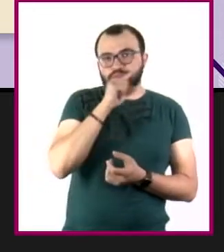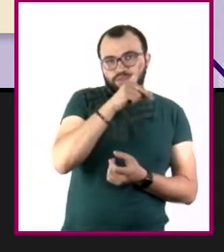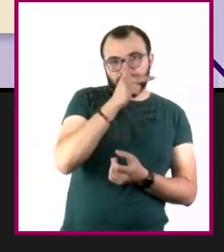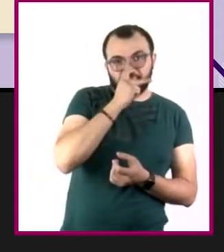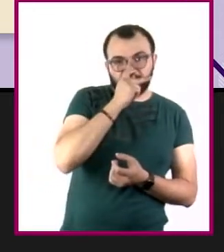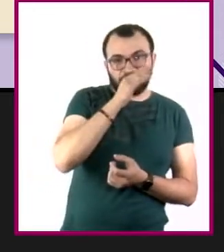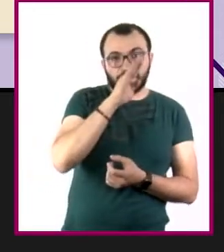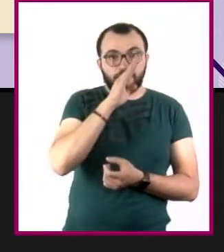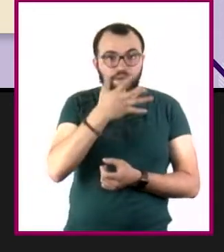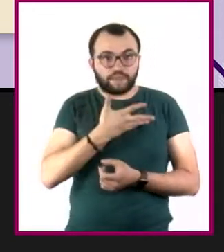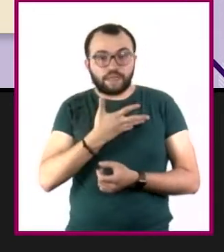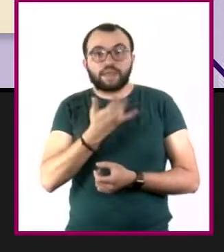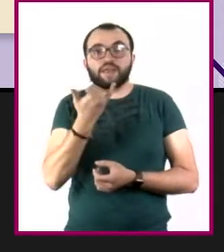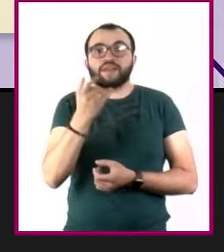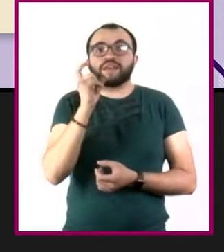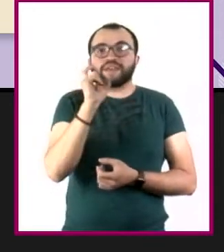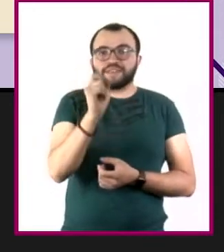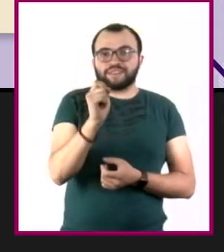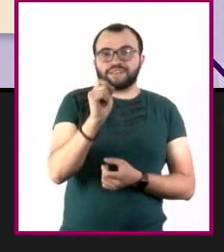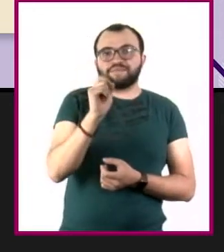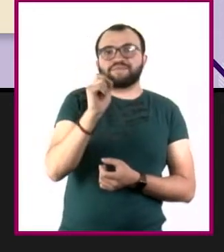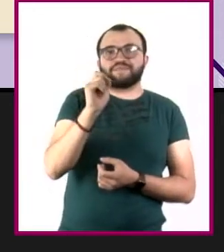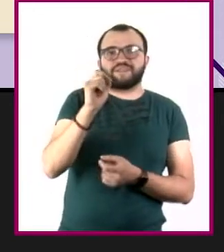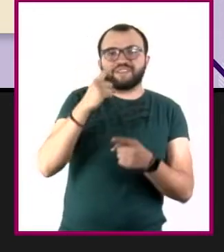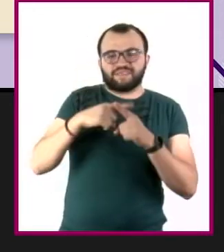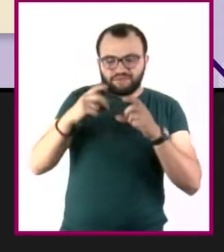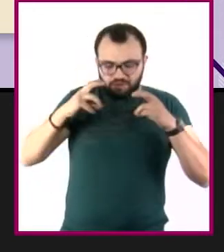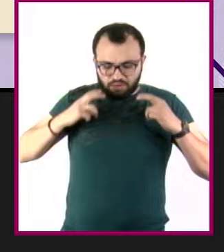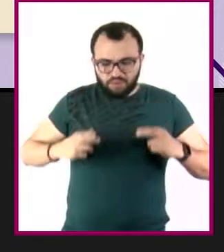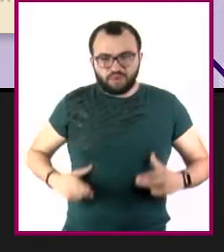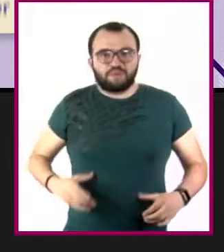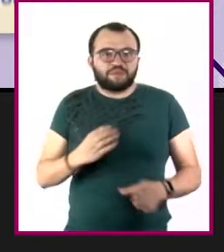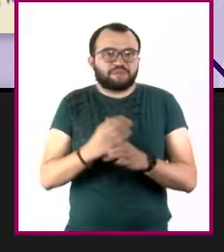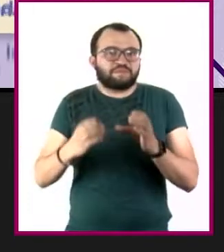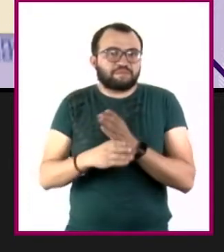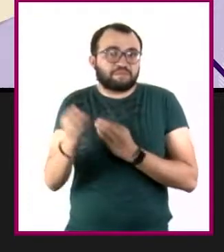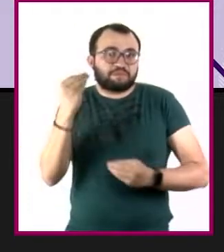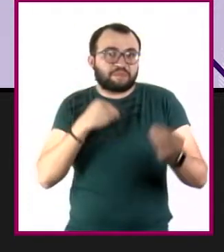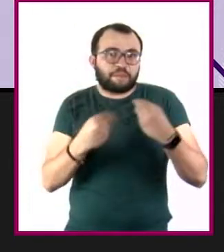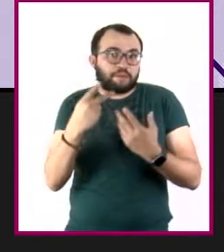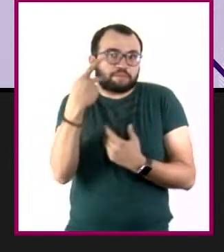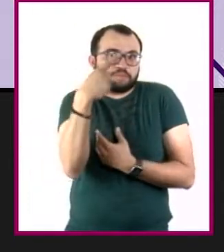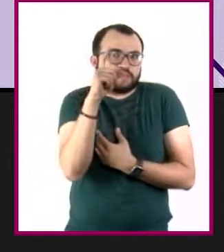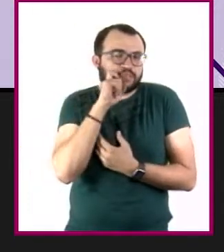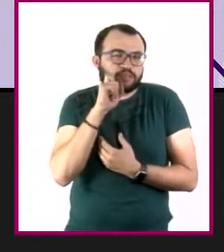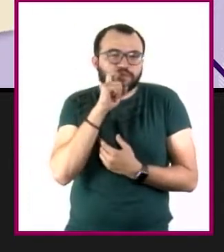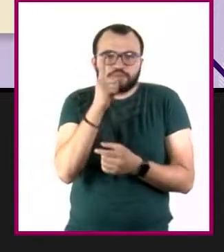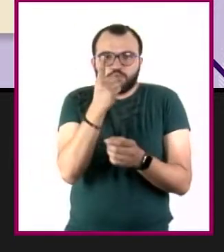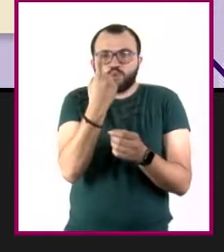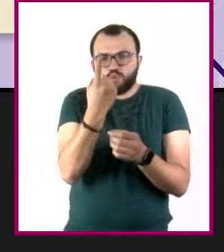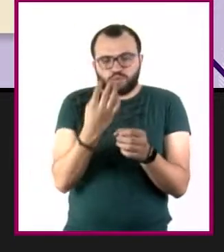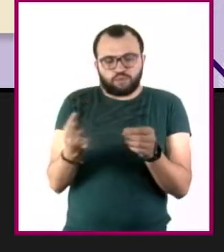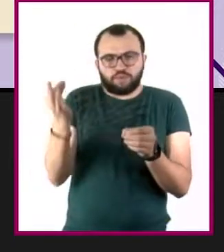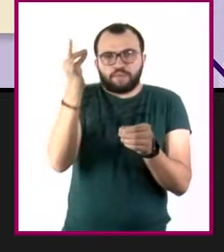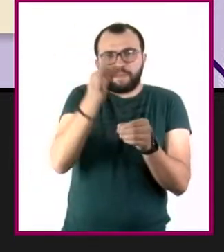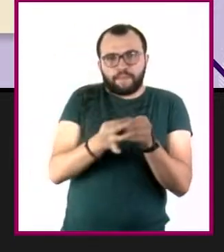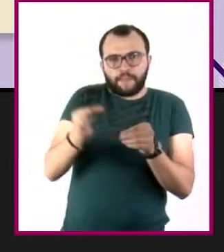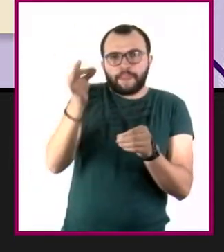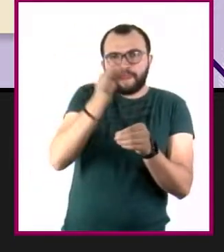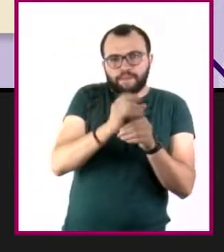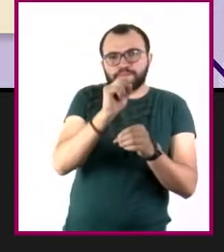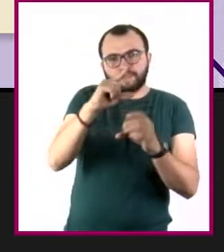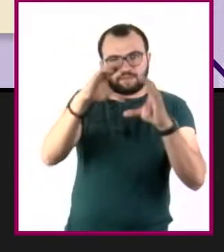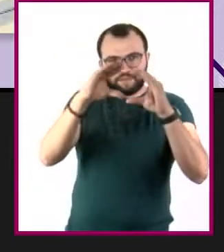las condiciones biológicas que determinan tu sexo. Pongamos un alfiler por cada uno de estos en la